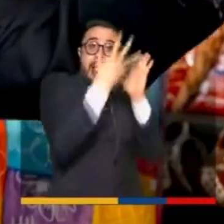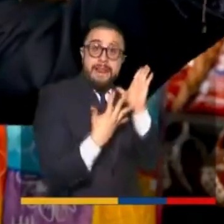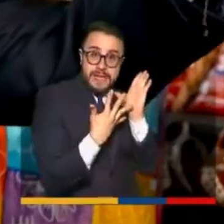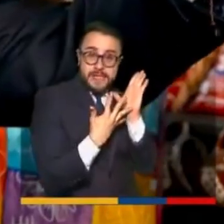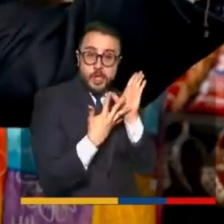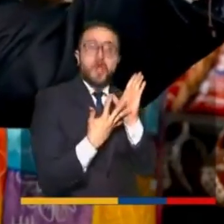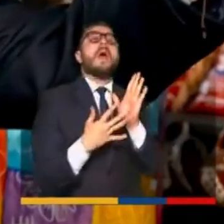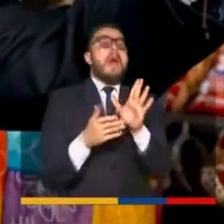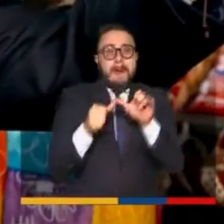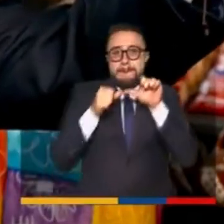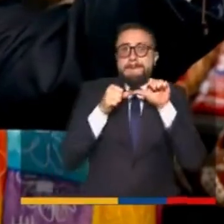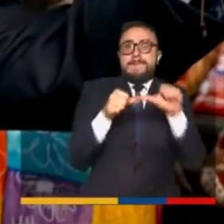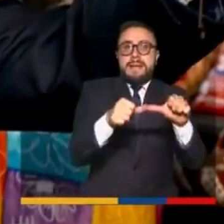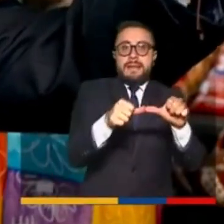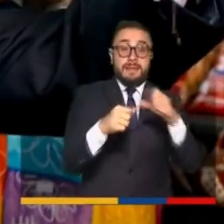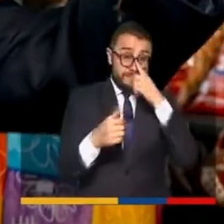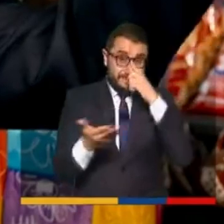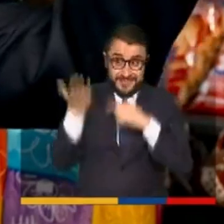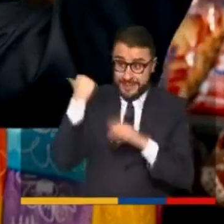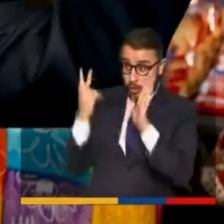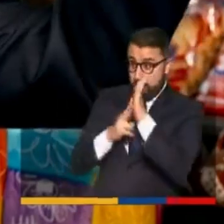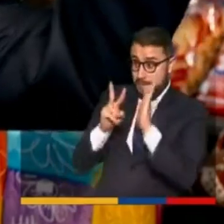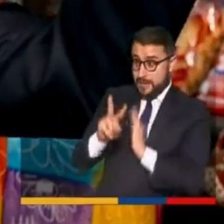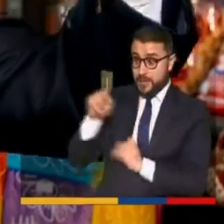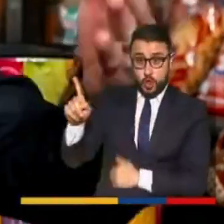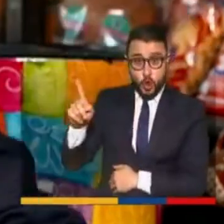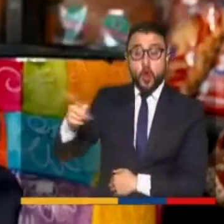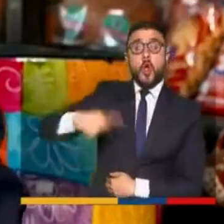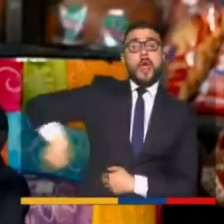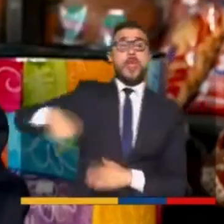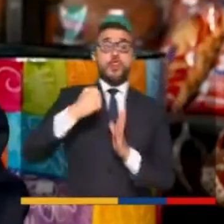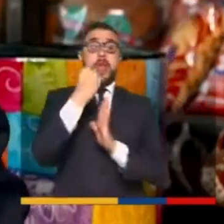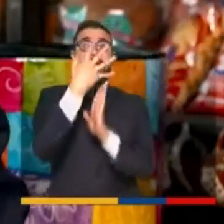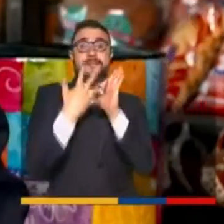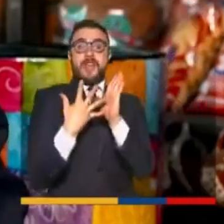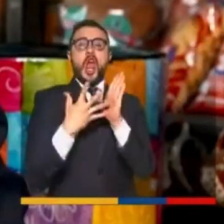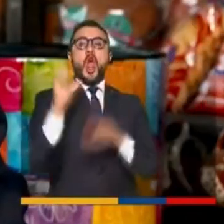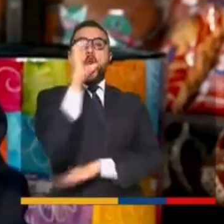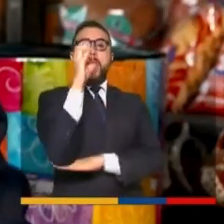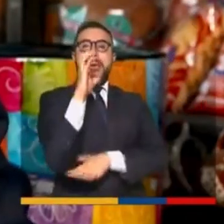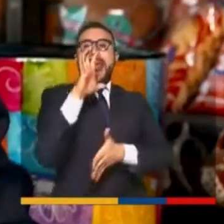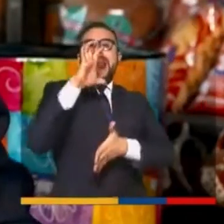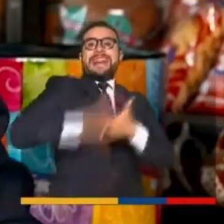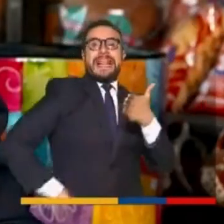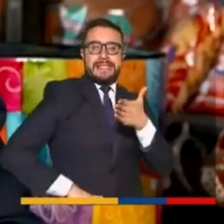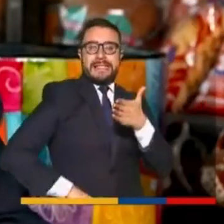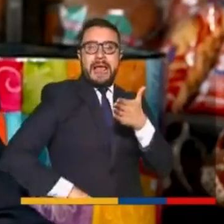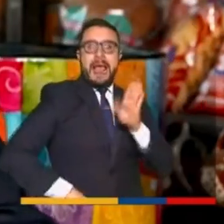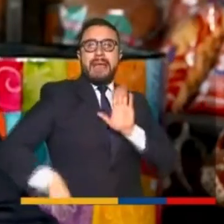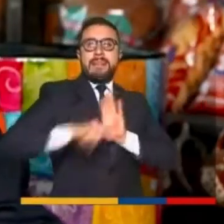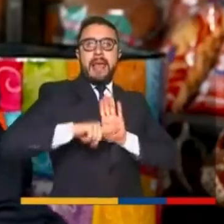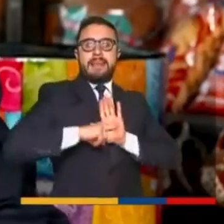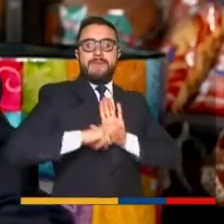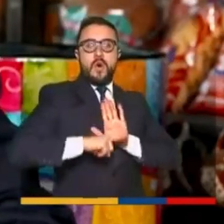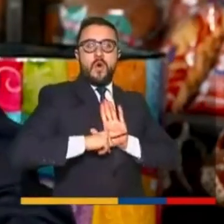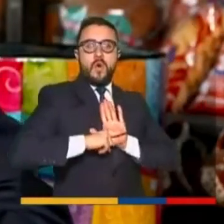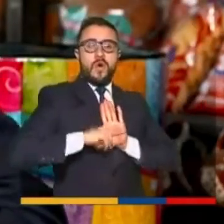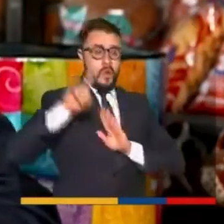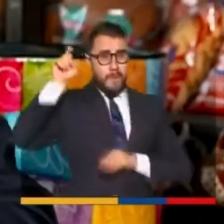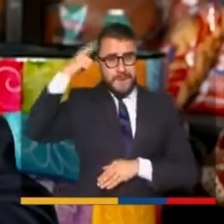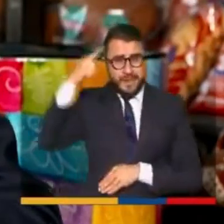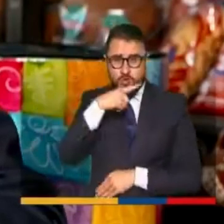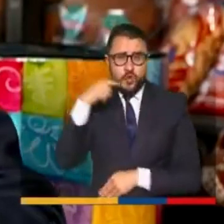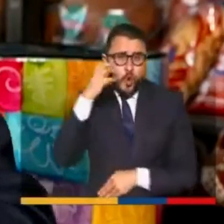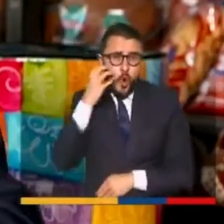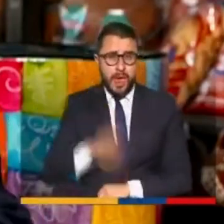el 2021 las calificadoras de riesgo lo bajaron, gobierno Duque, y a pesar de toda